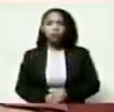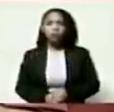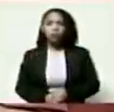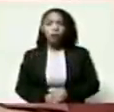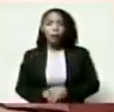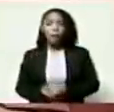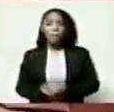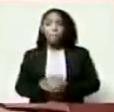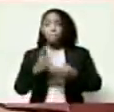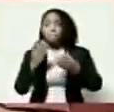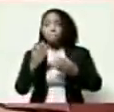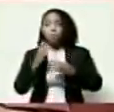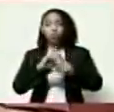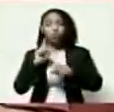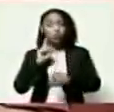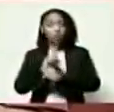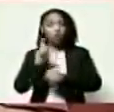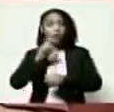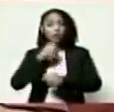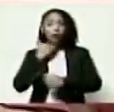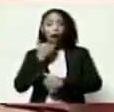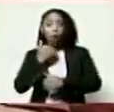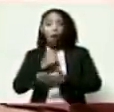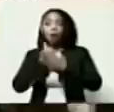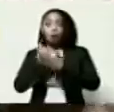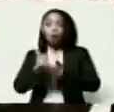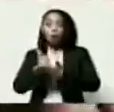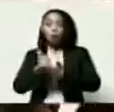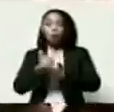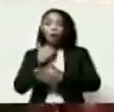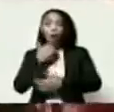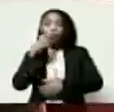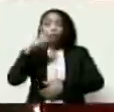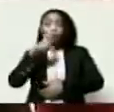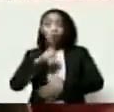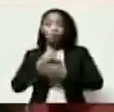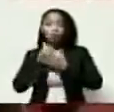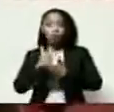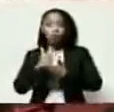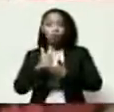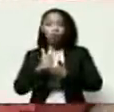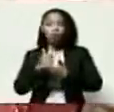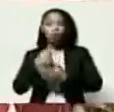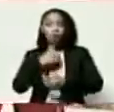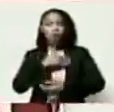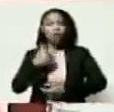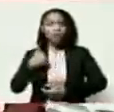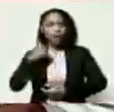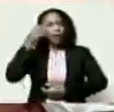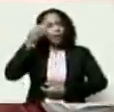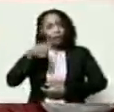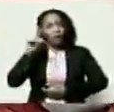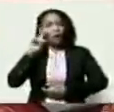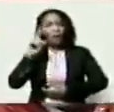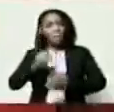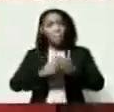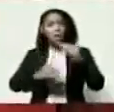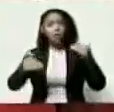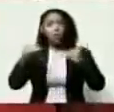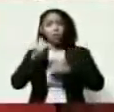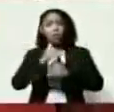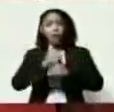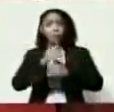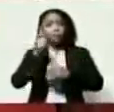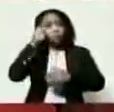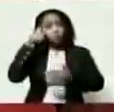Basta que lo necesite. Basta que lo necesite. Yo creo que la mayor prueba de eso, yo lo hacía en la campaña,